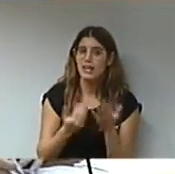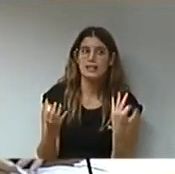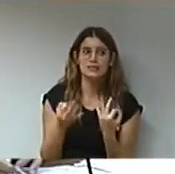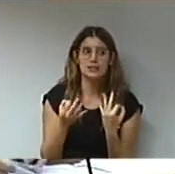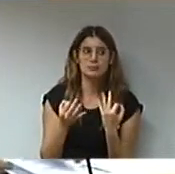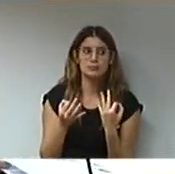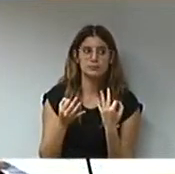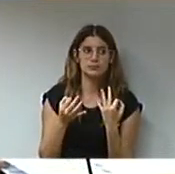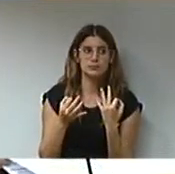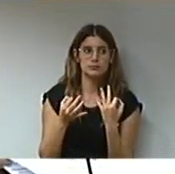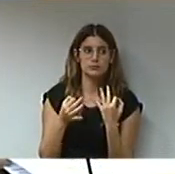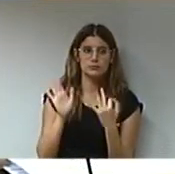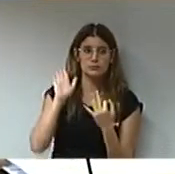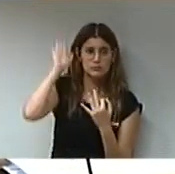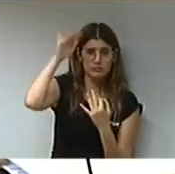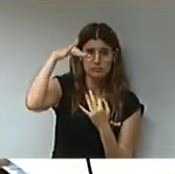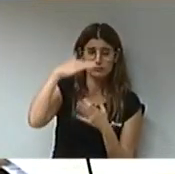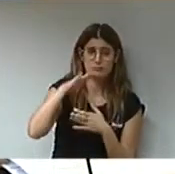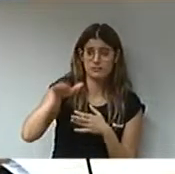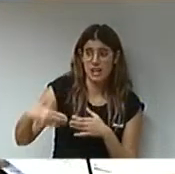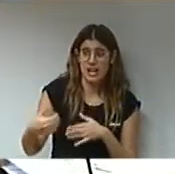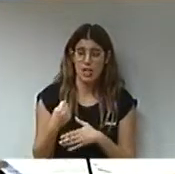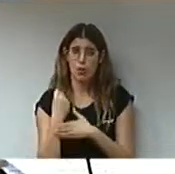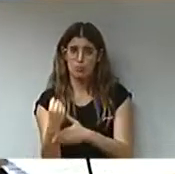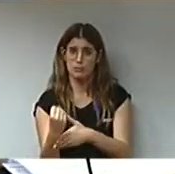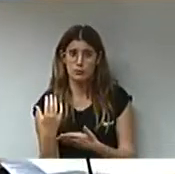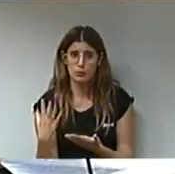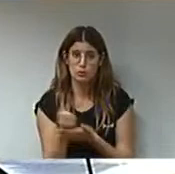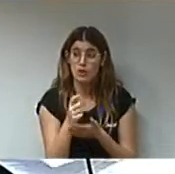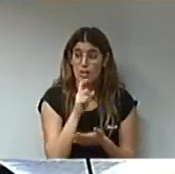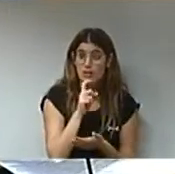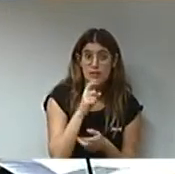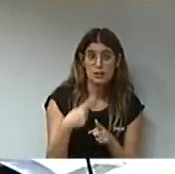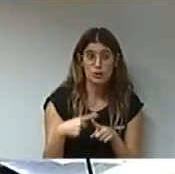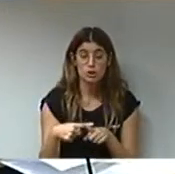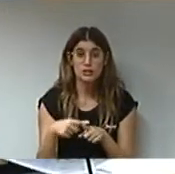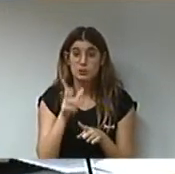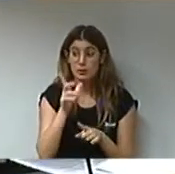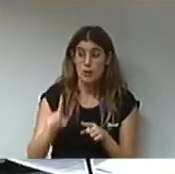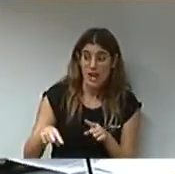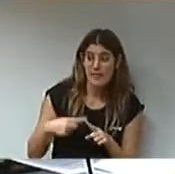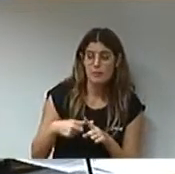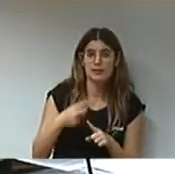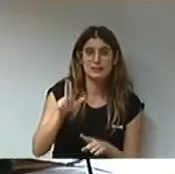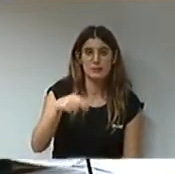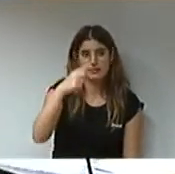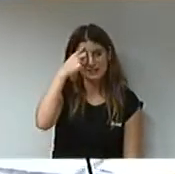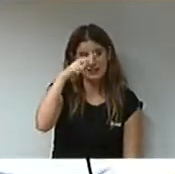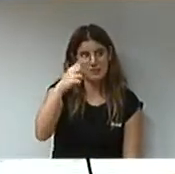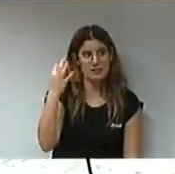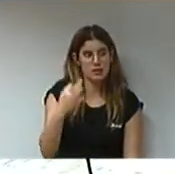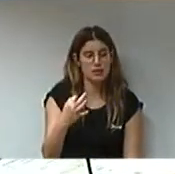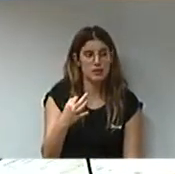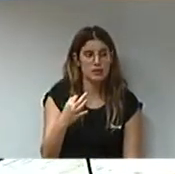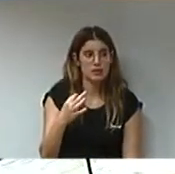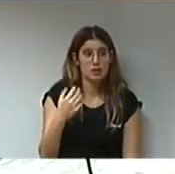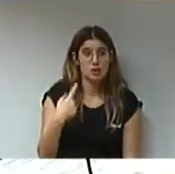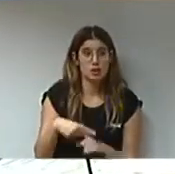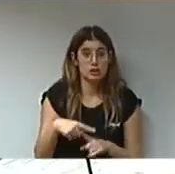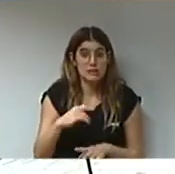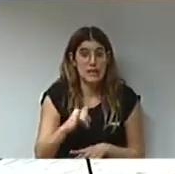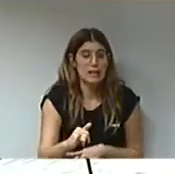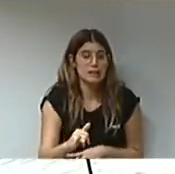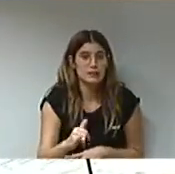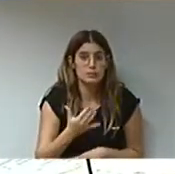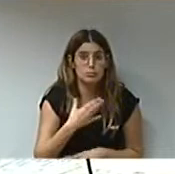a la Generalitat a su lado con toda la dificultad, pero sabiendo además que íbamos con lo que tenemos, que es lo